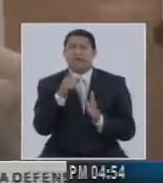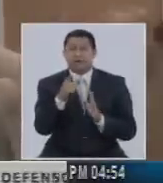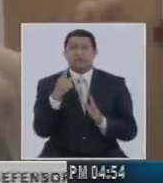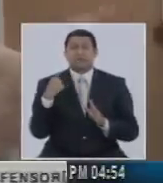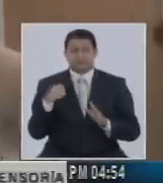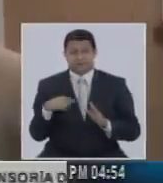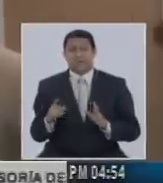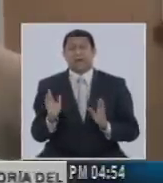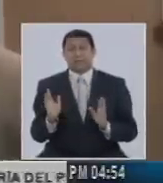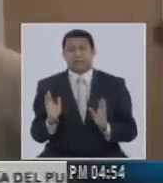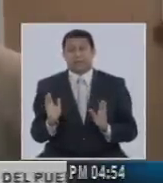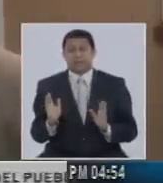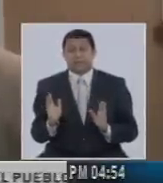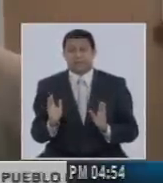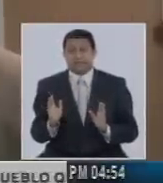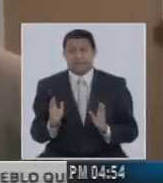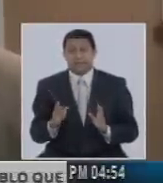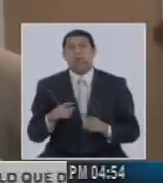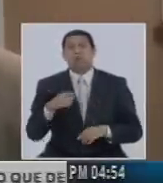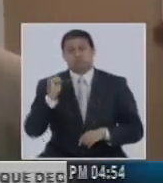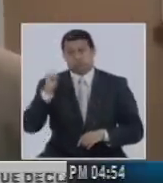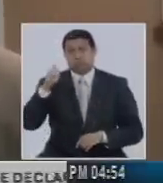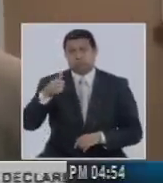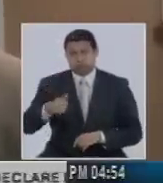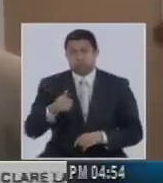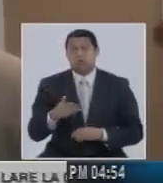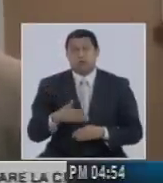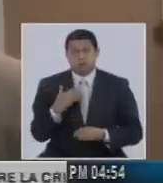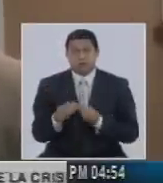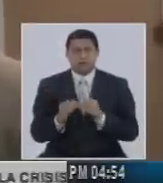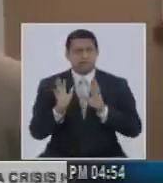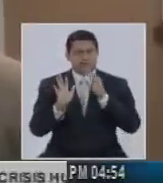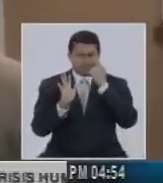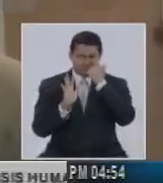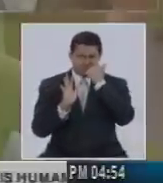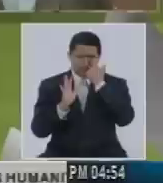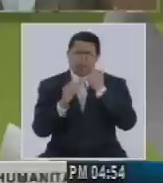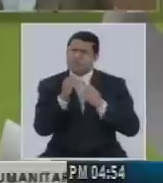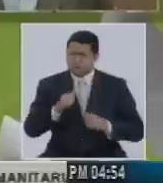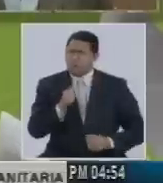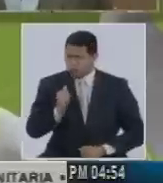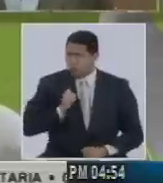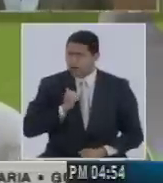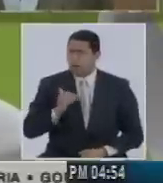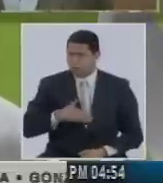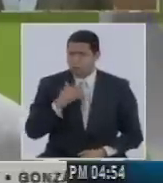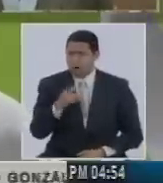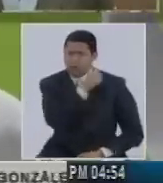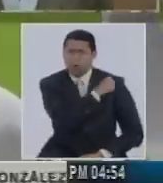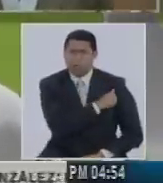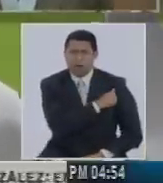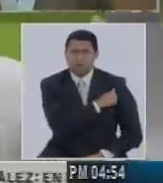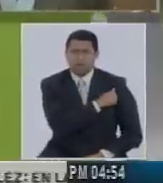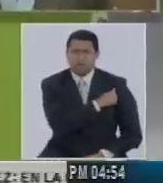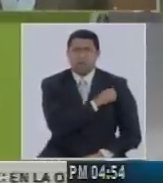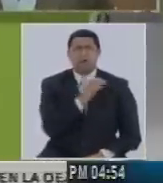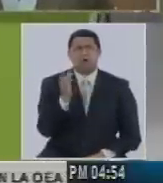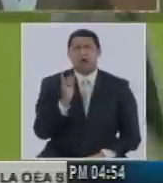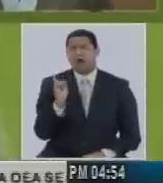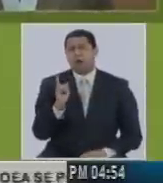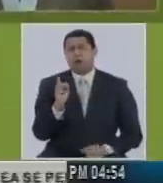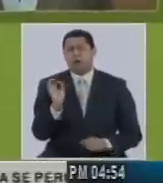tiene un cierto tiempo que se debe hacer. Bien, ¿quiénes pueden someterse a este tipo de procedimiento? ¿Existe